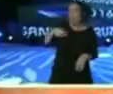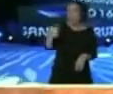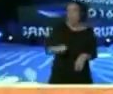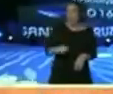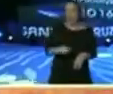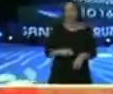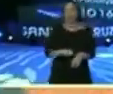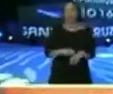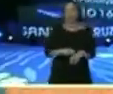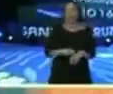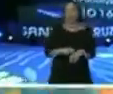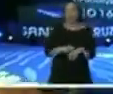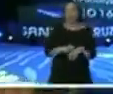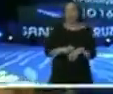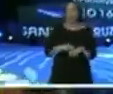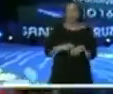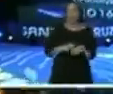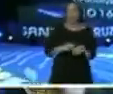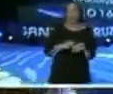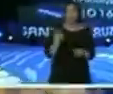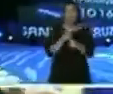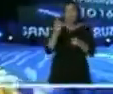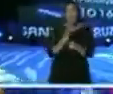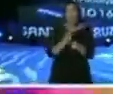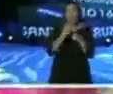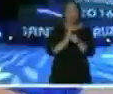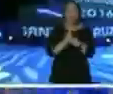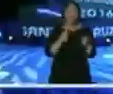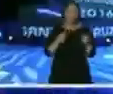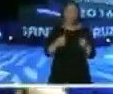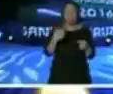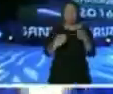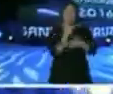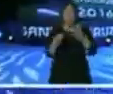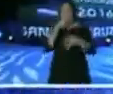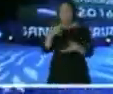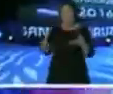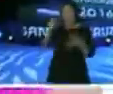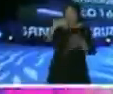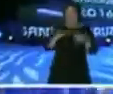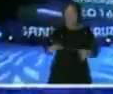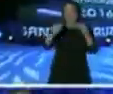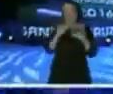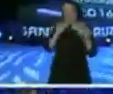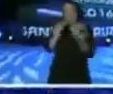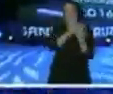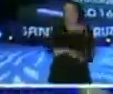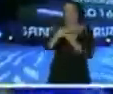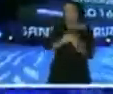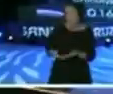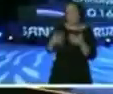que curra de partido ni una estrofa se ha aprendido. Gracias a los estudiantes esta murga